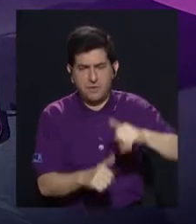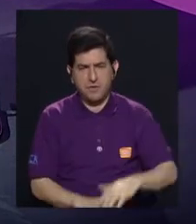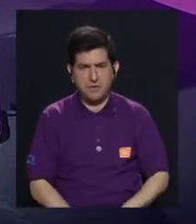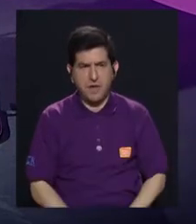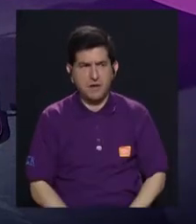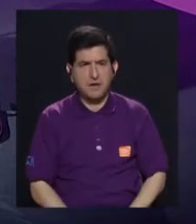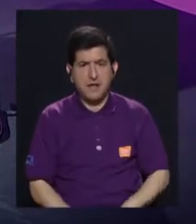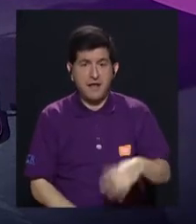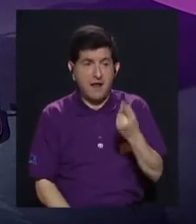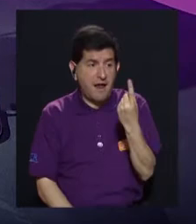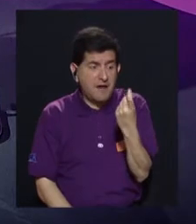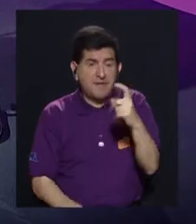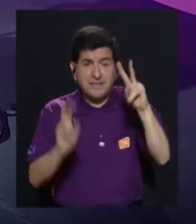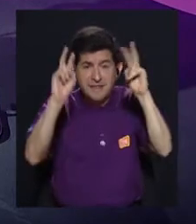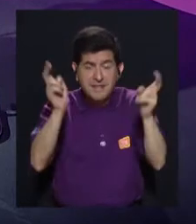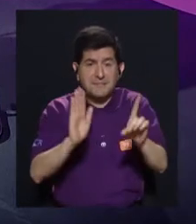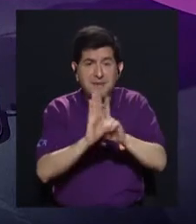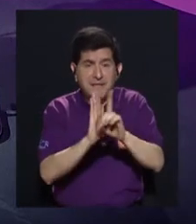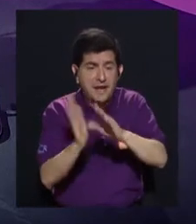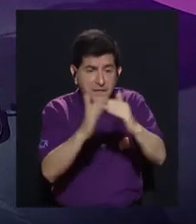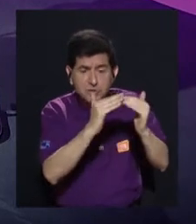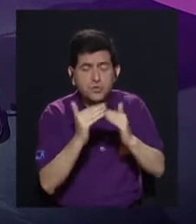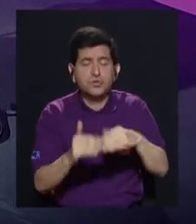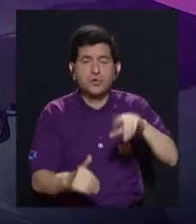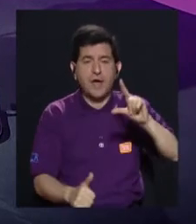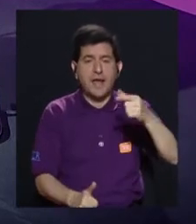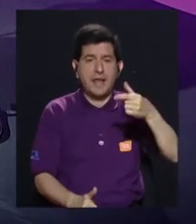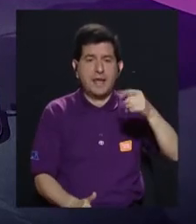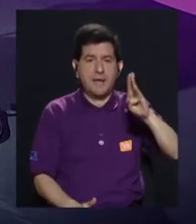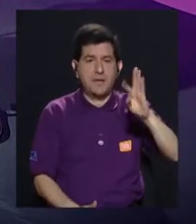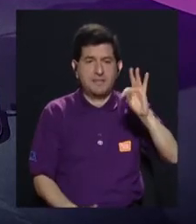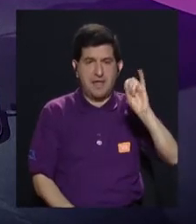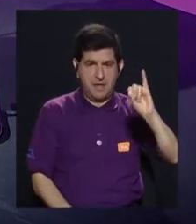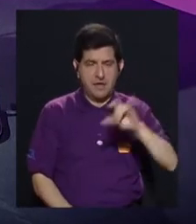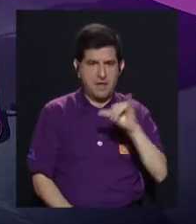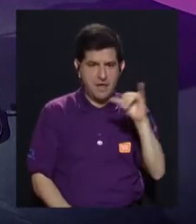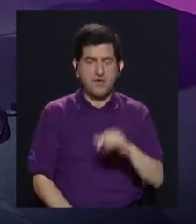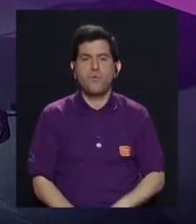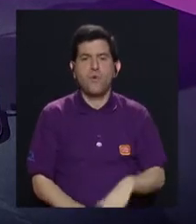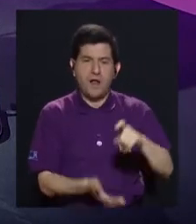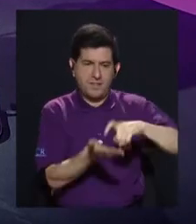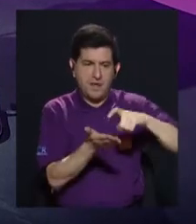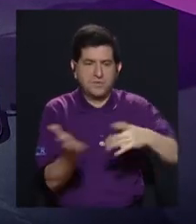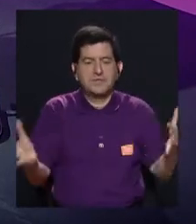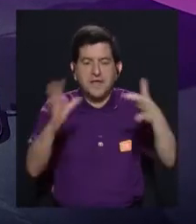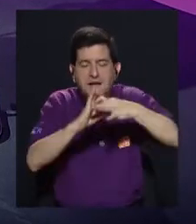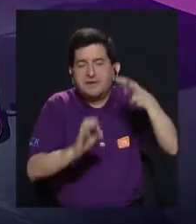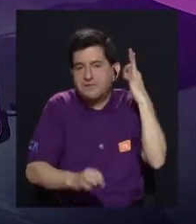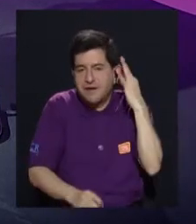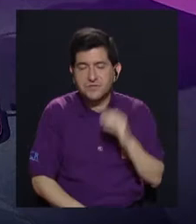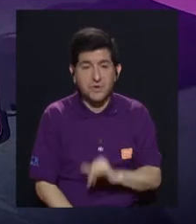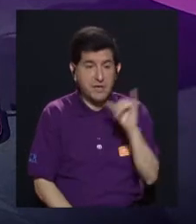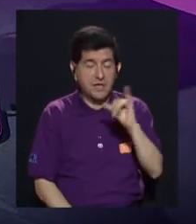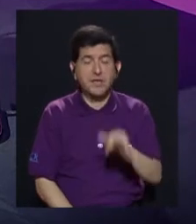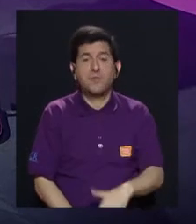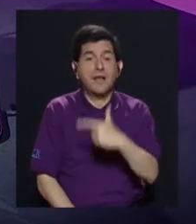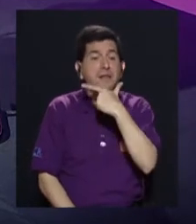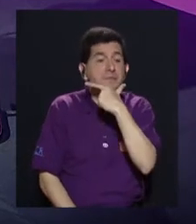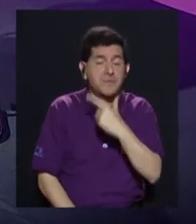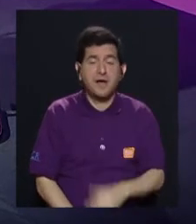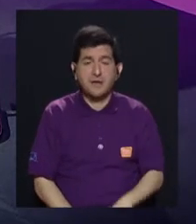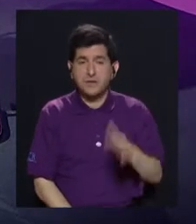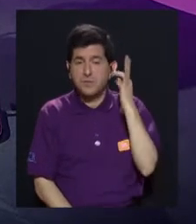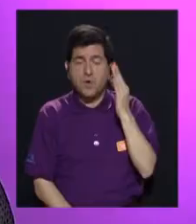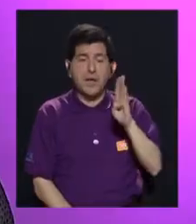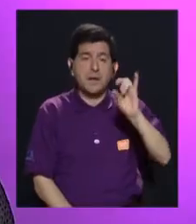que las deudas en materia de derechos de población lgp y también son deudas hacia las mujeres porque también estamos lesbianas también estamos